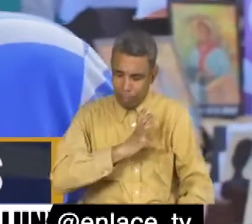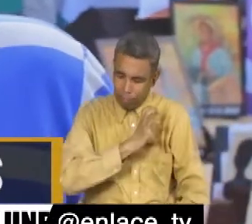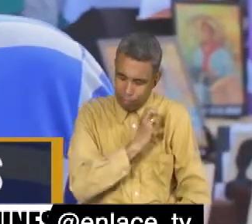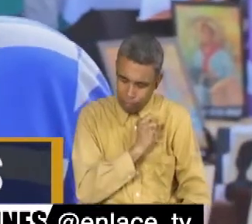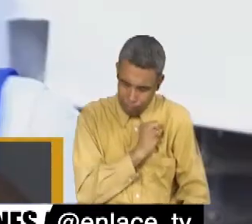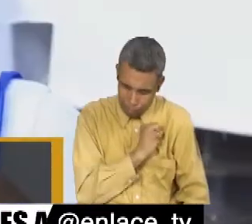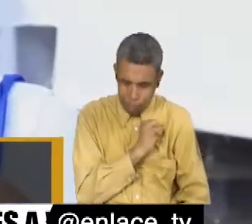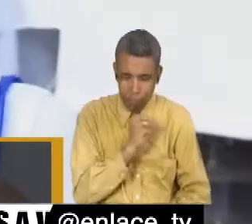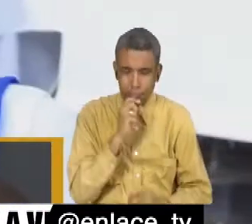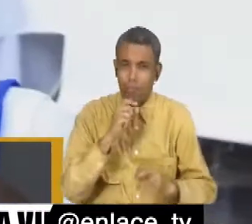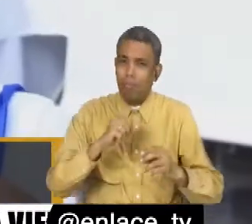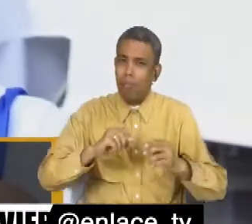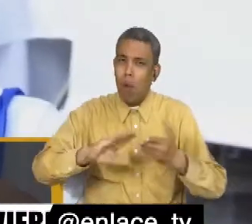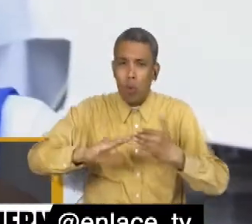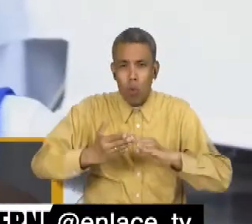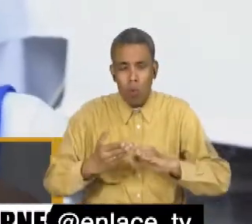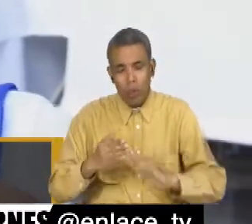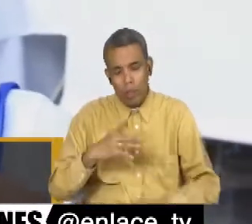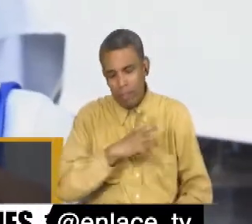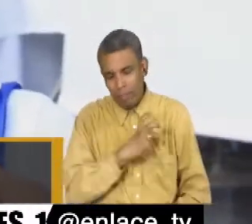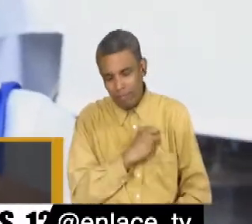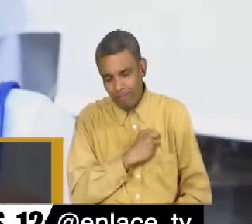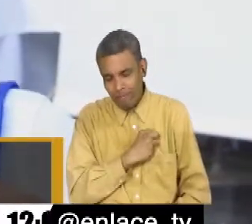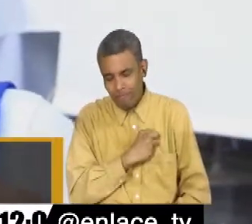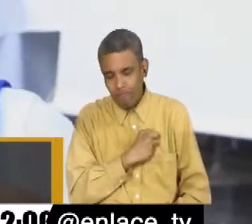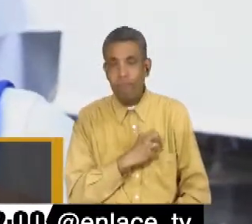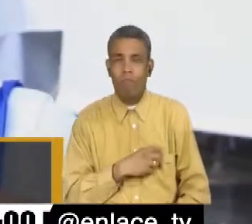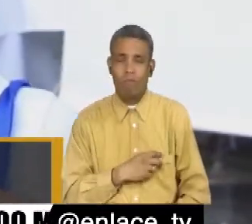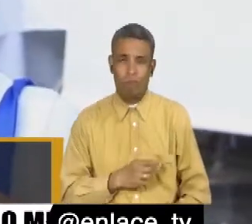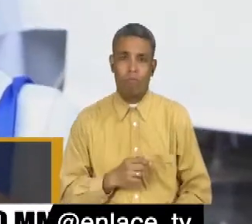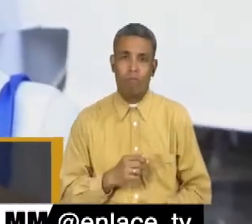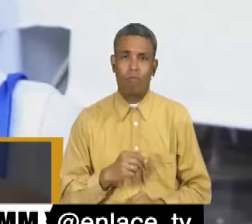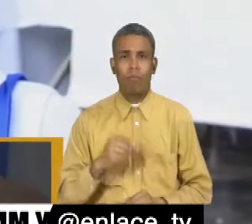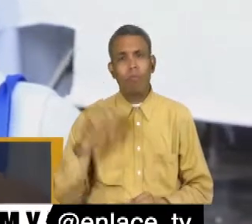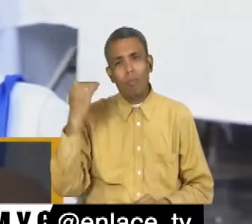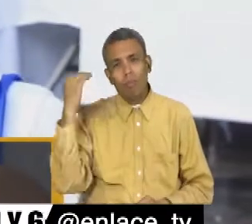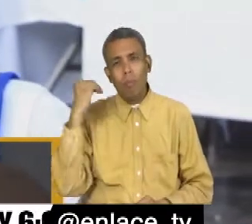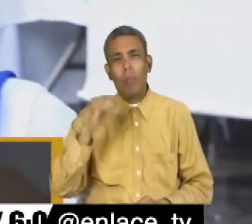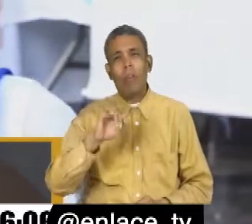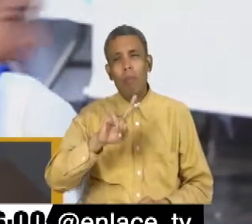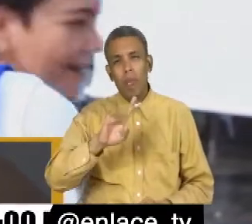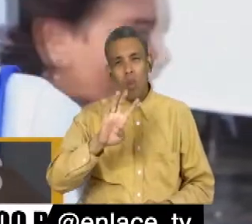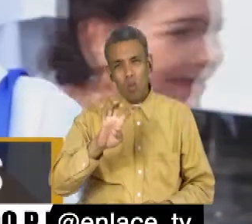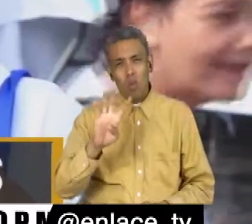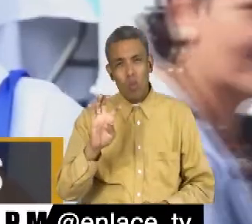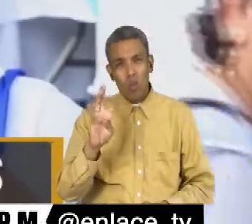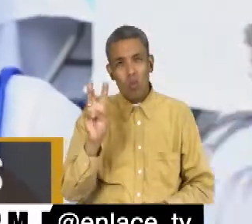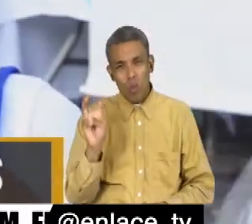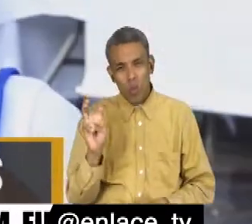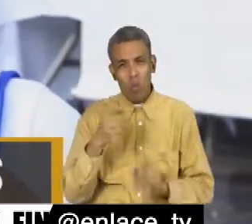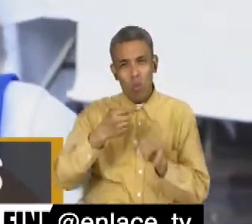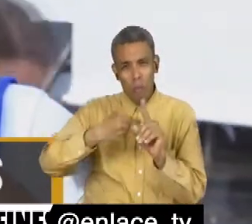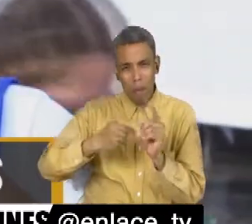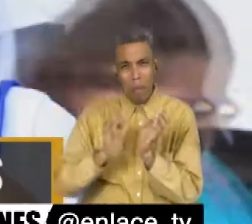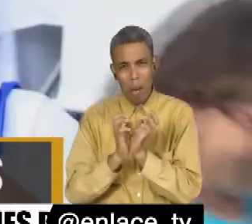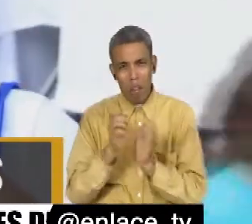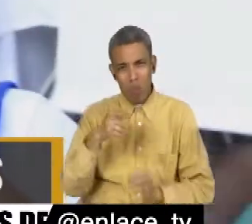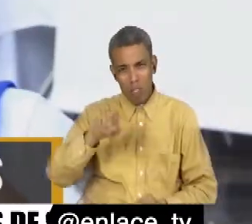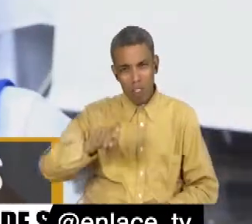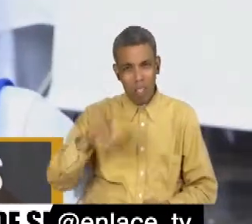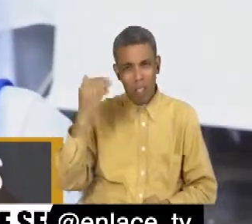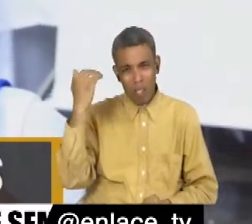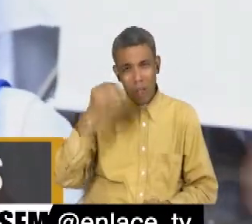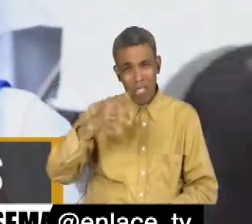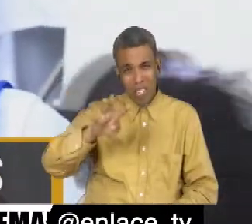de una sociedad. Recordar que el 16 de mayo, la masacre de todas esas personas que aún todavía no han sido